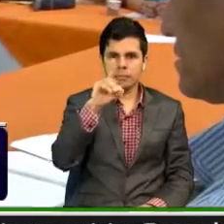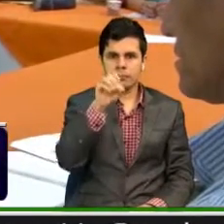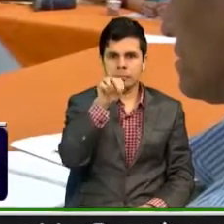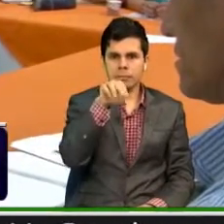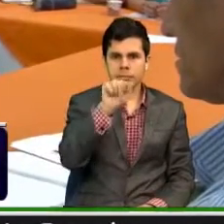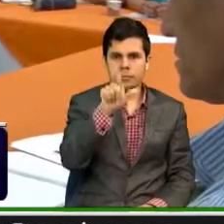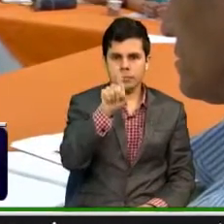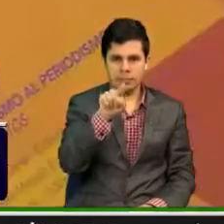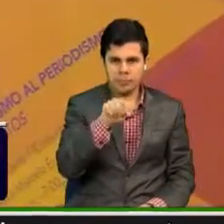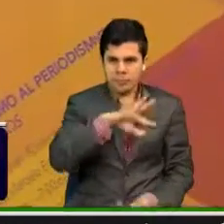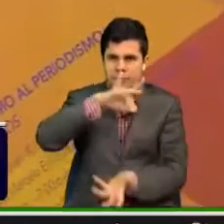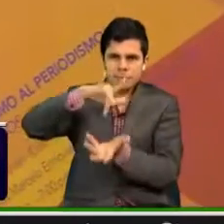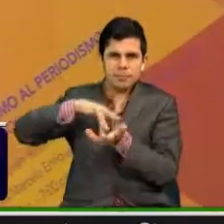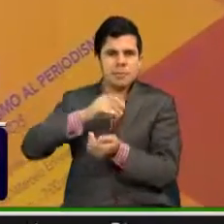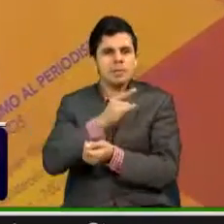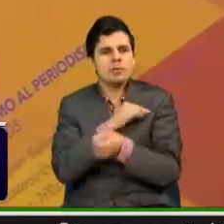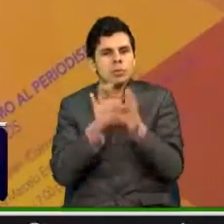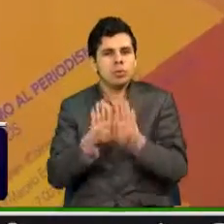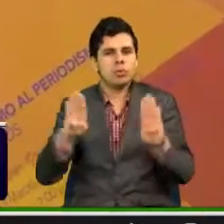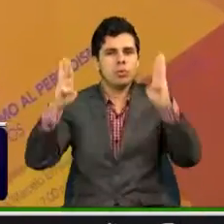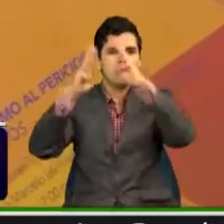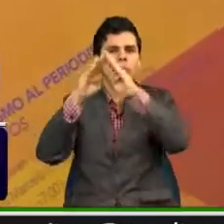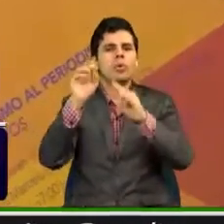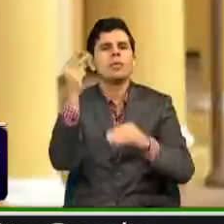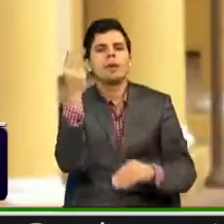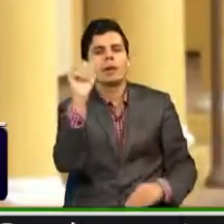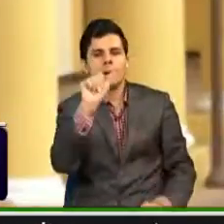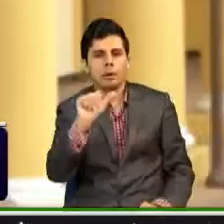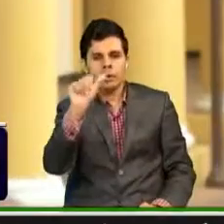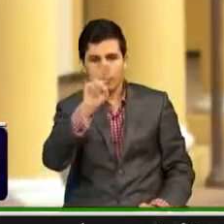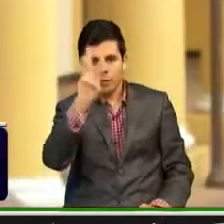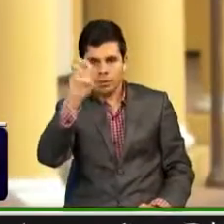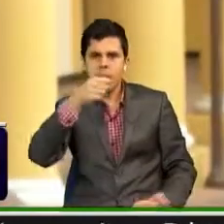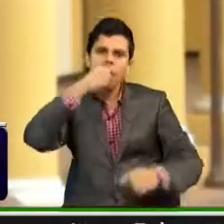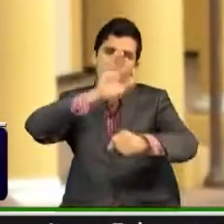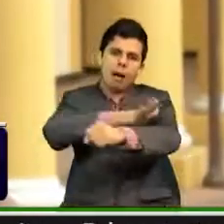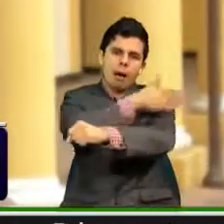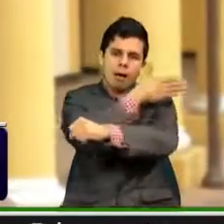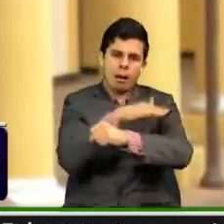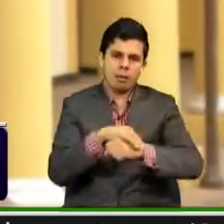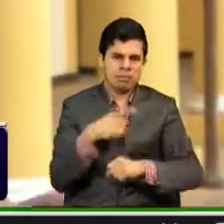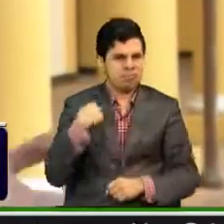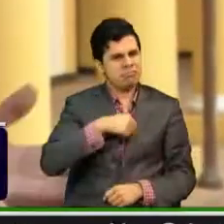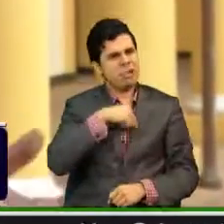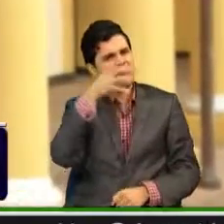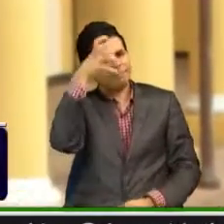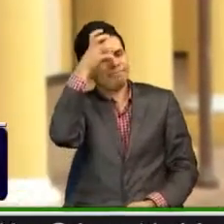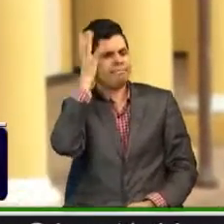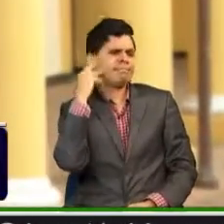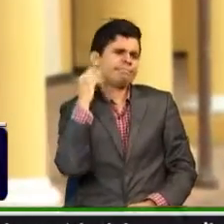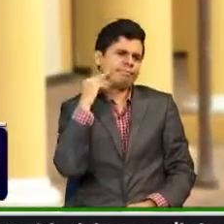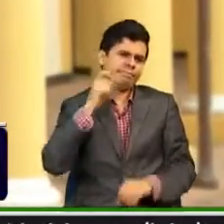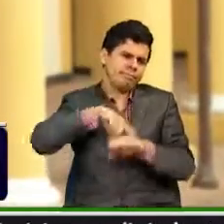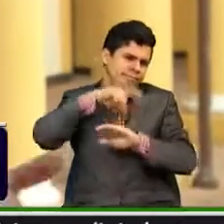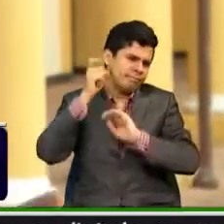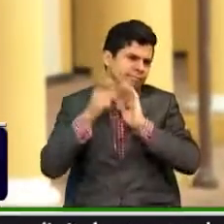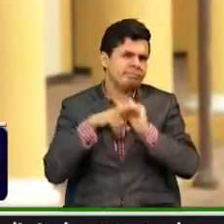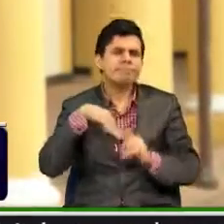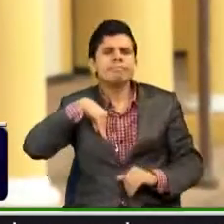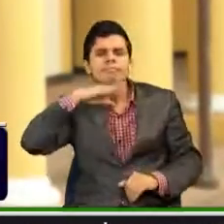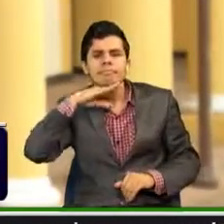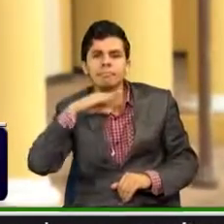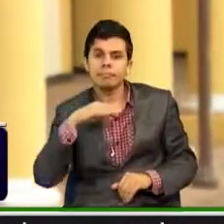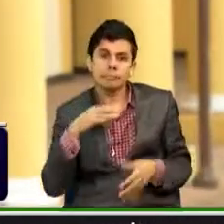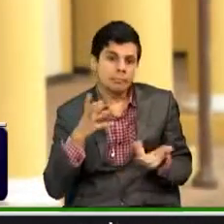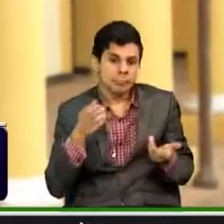un concierto en el auditorio del aula el viernes 28 de agosto muchas veces creemos que no las sabemos todos y los periodistas tenemos todos los días que aprender todos